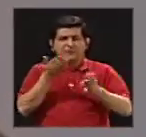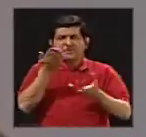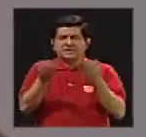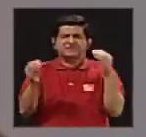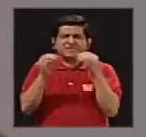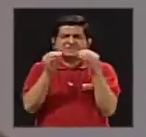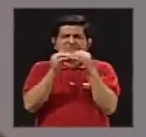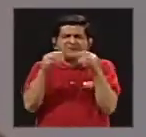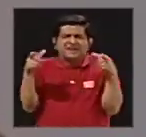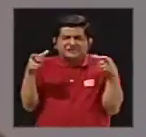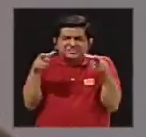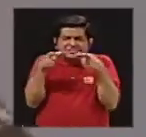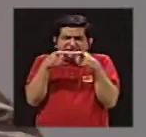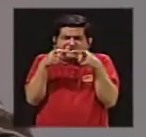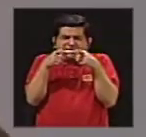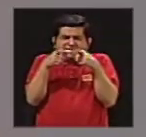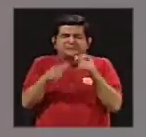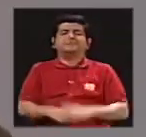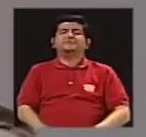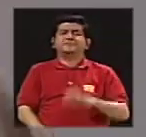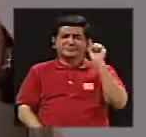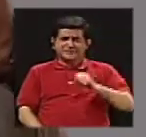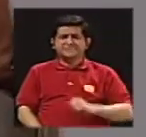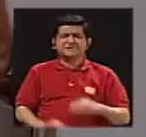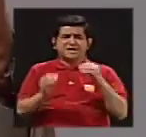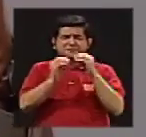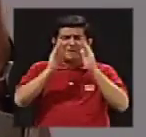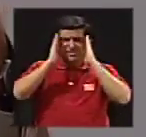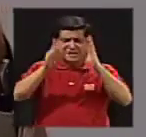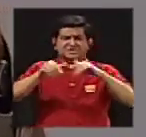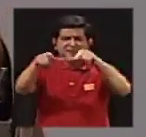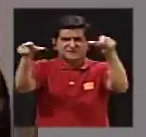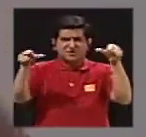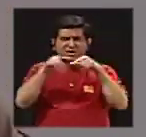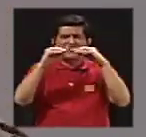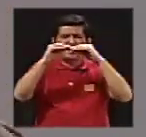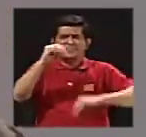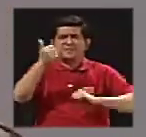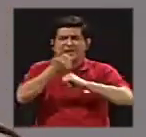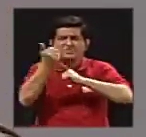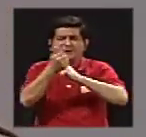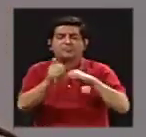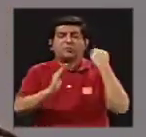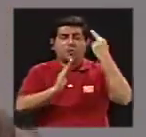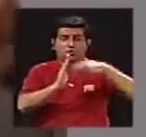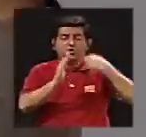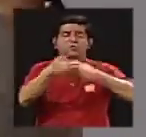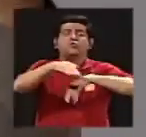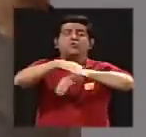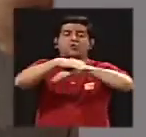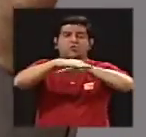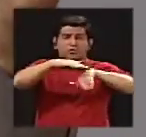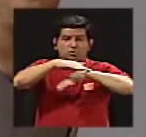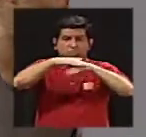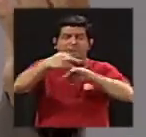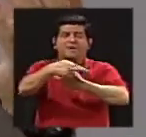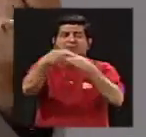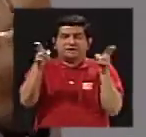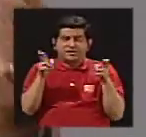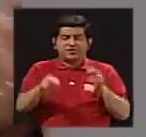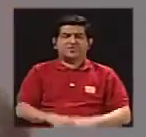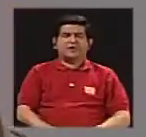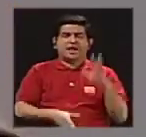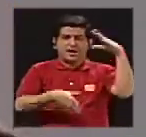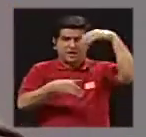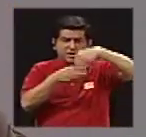cada vez más elitista más elitista más atención a las zonas más desfavorecidas por eso el papel de las regiones eh la incorporación